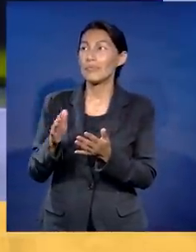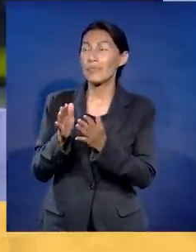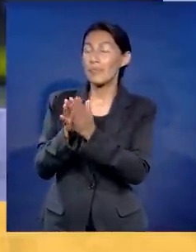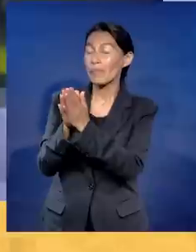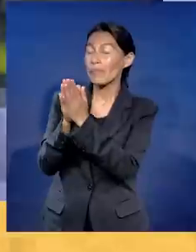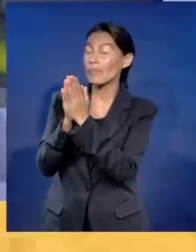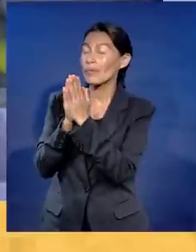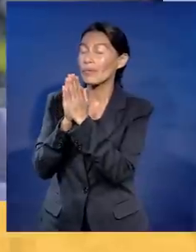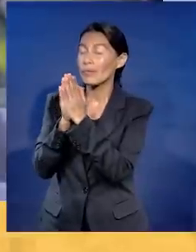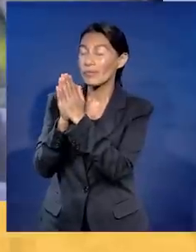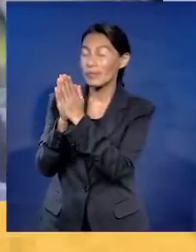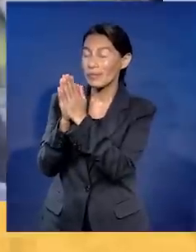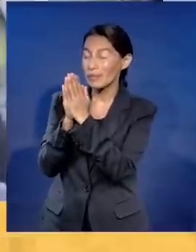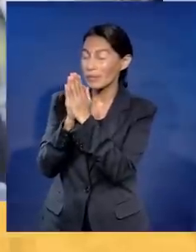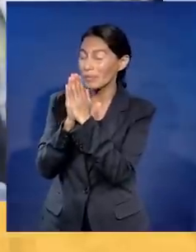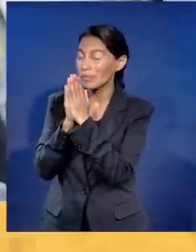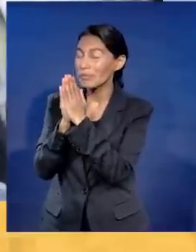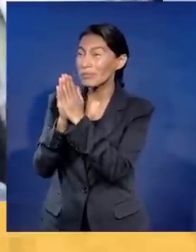tentación